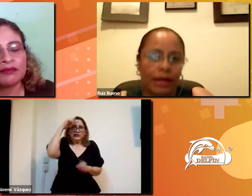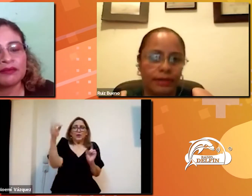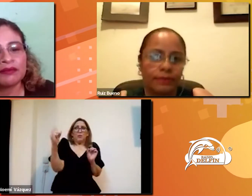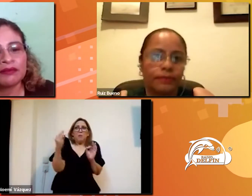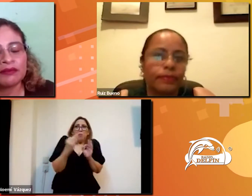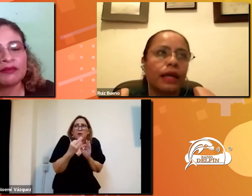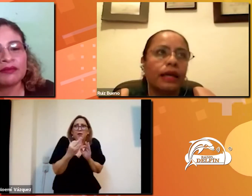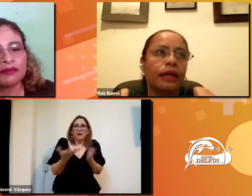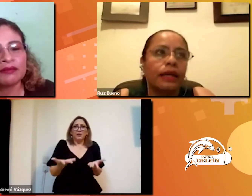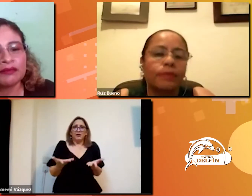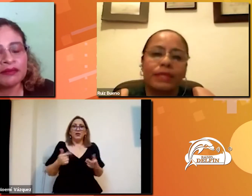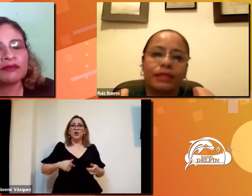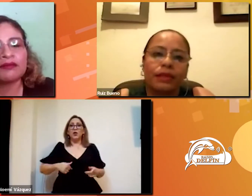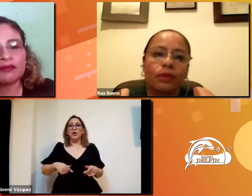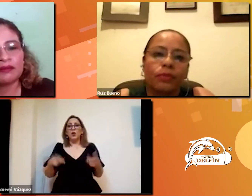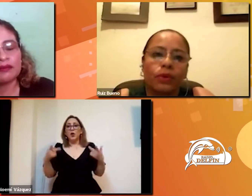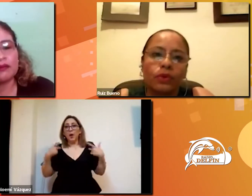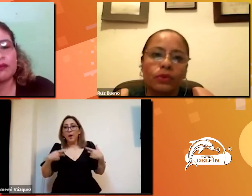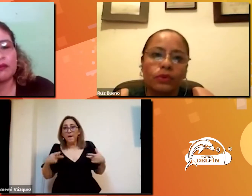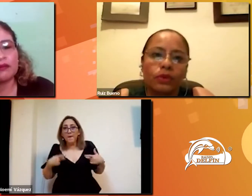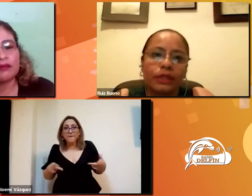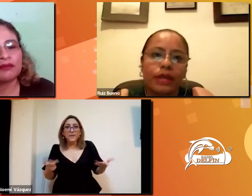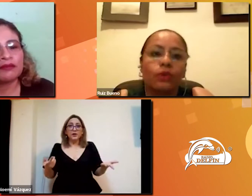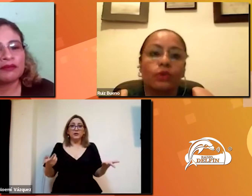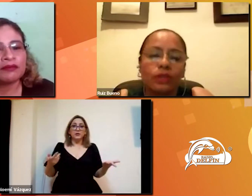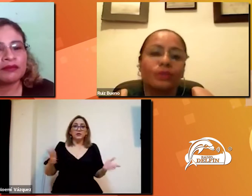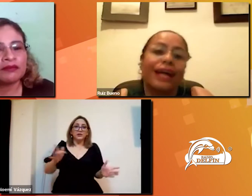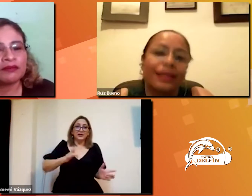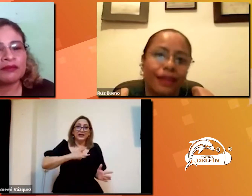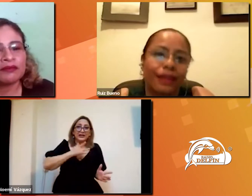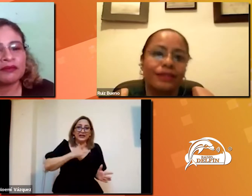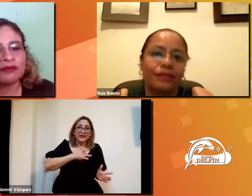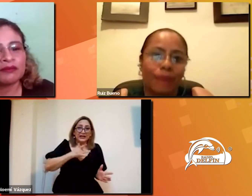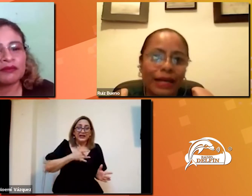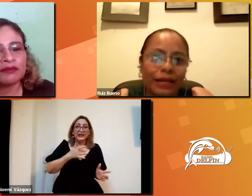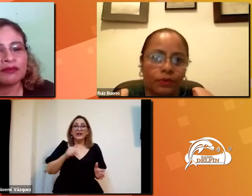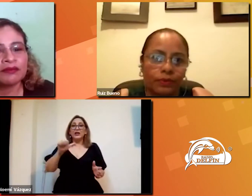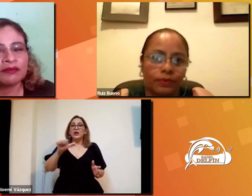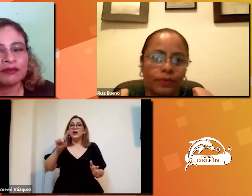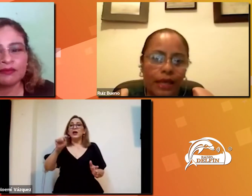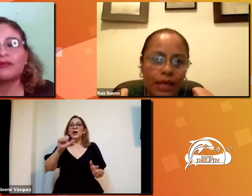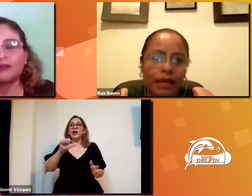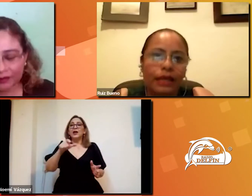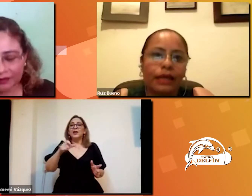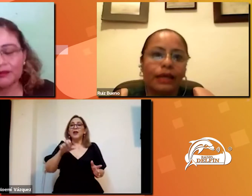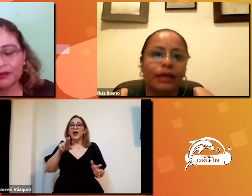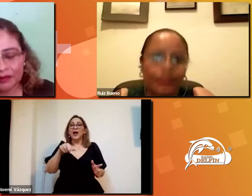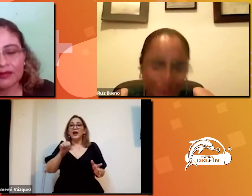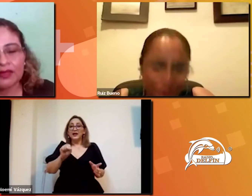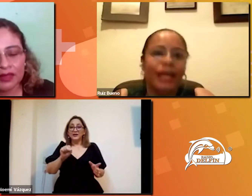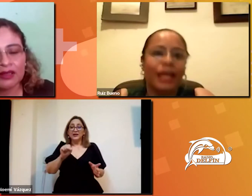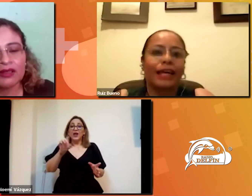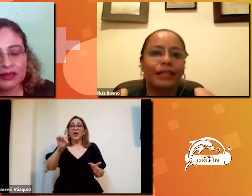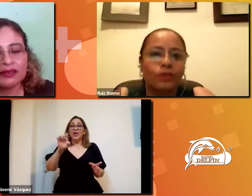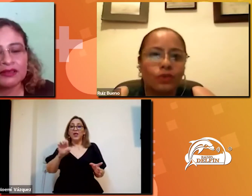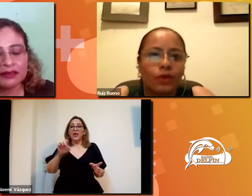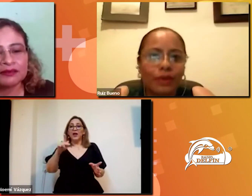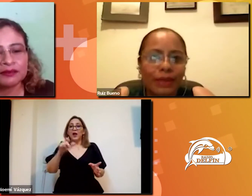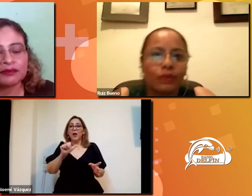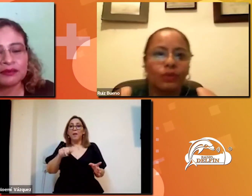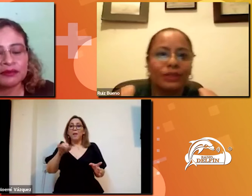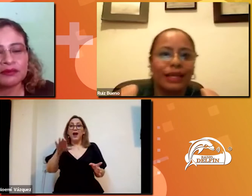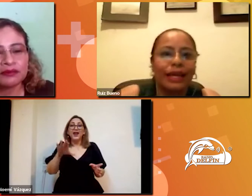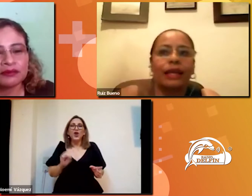visto más representado por los ya conocidos ataques de pánico, ¿no? Que estos